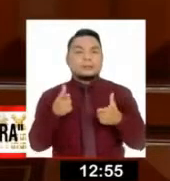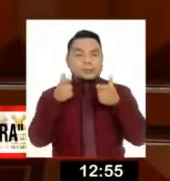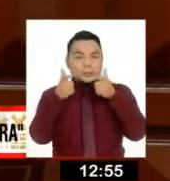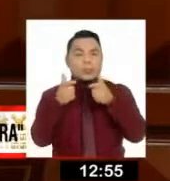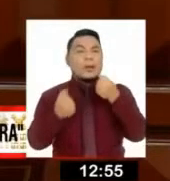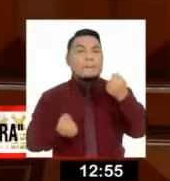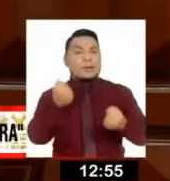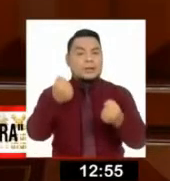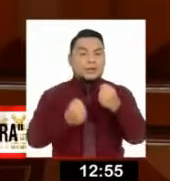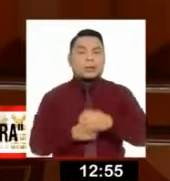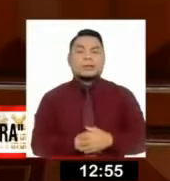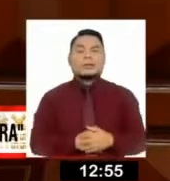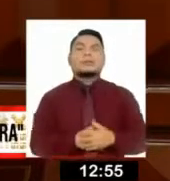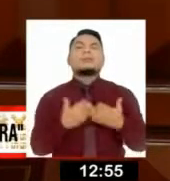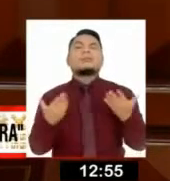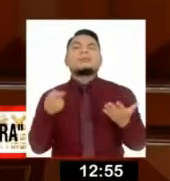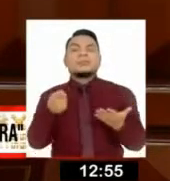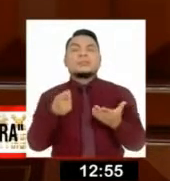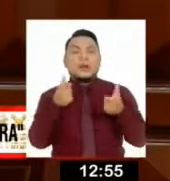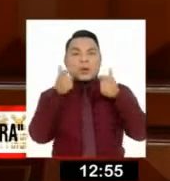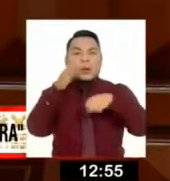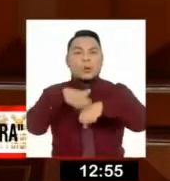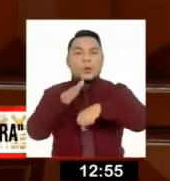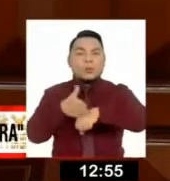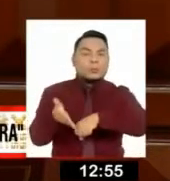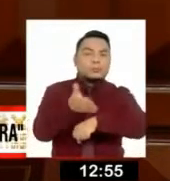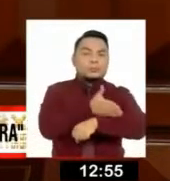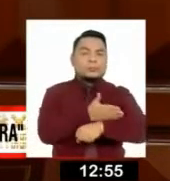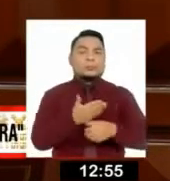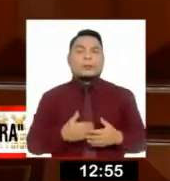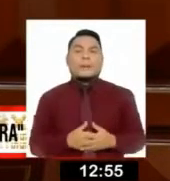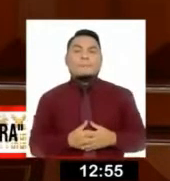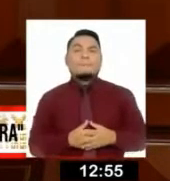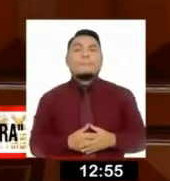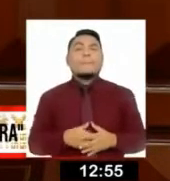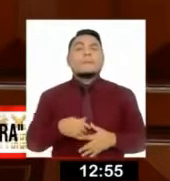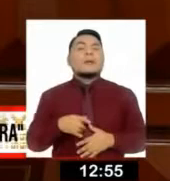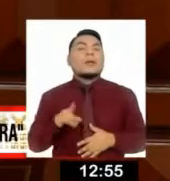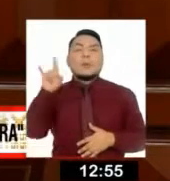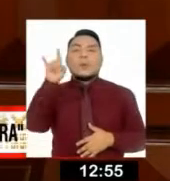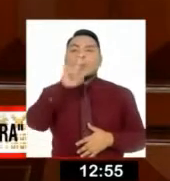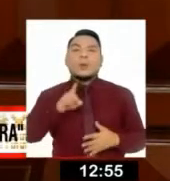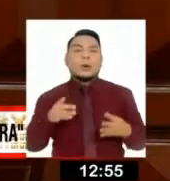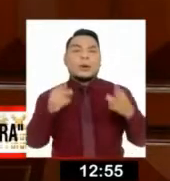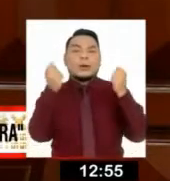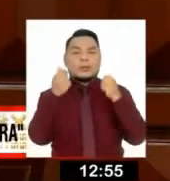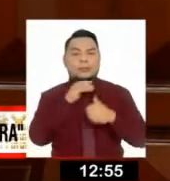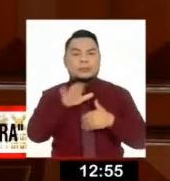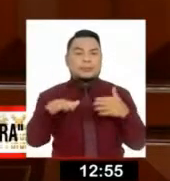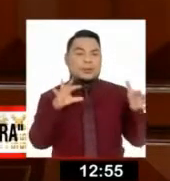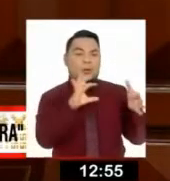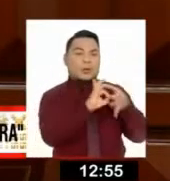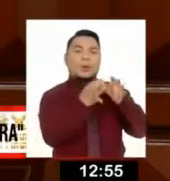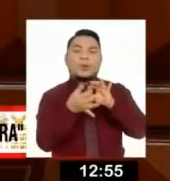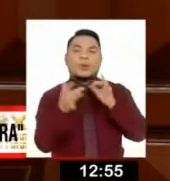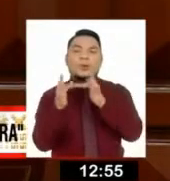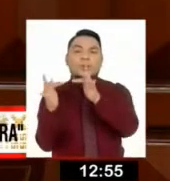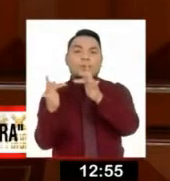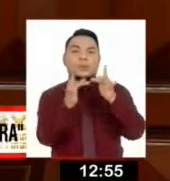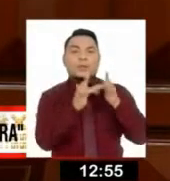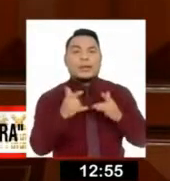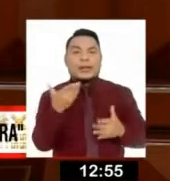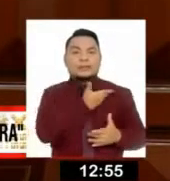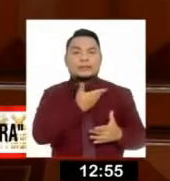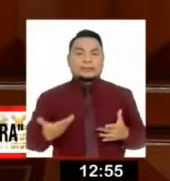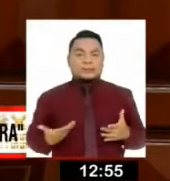supervisión vehicular mediante control preventivo. Uso inmediato de la red dorsal, la Red Nacional de Estado